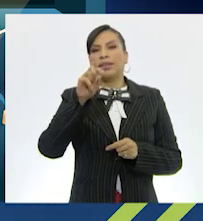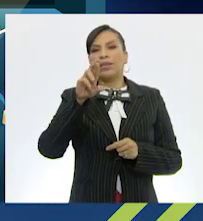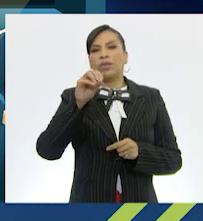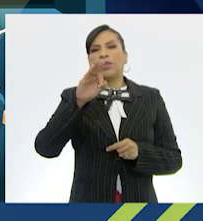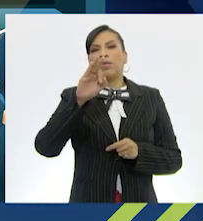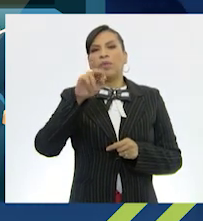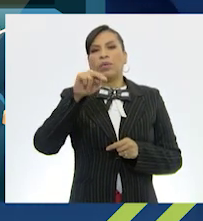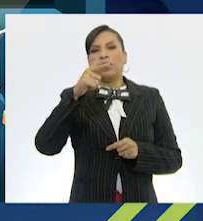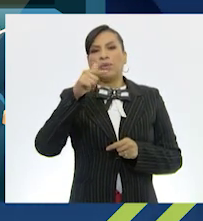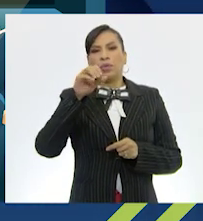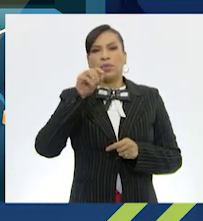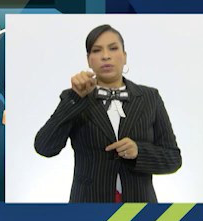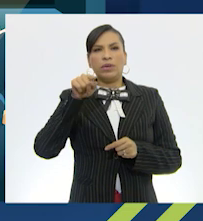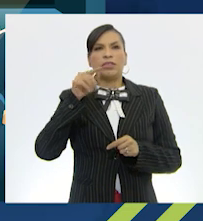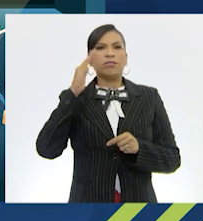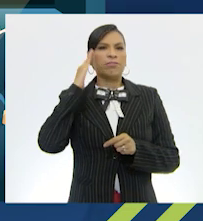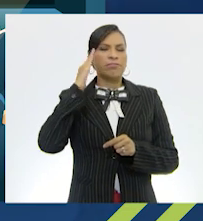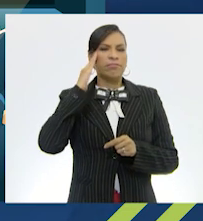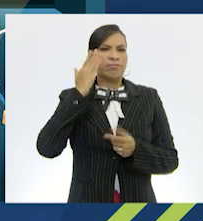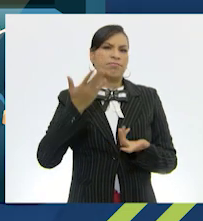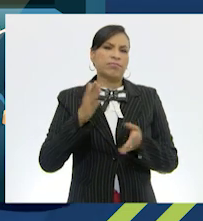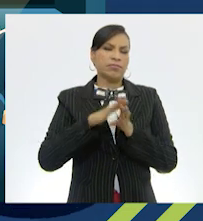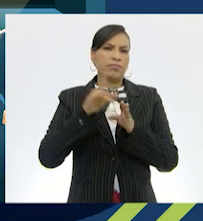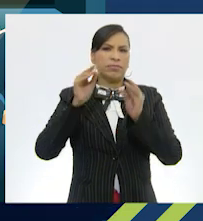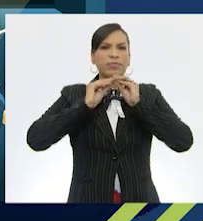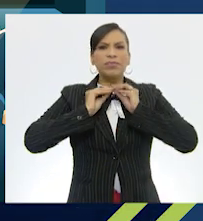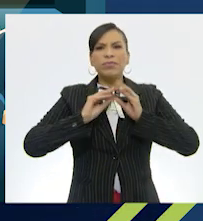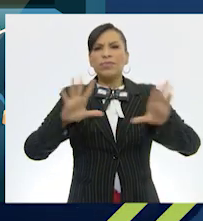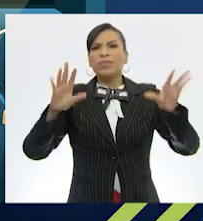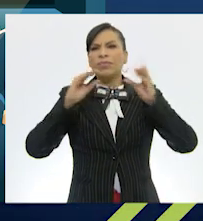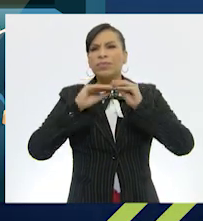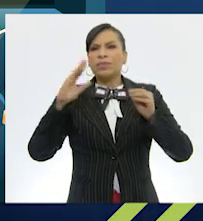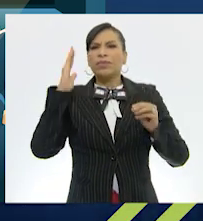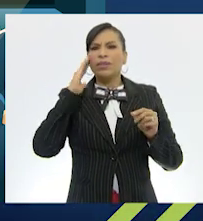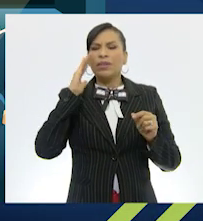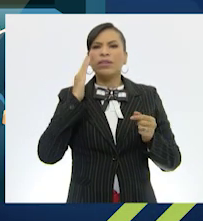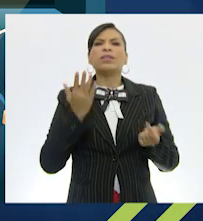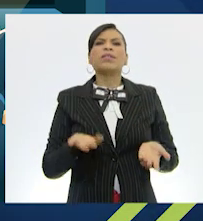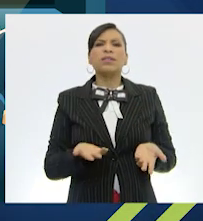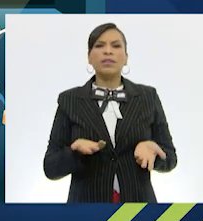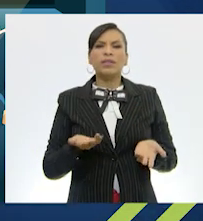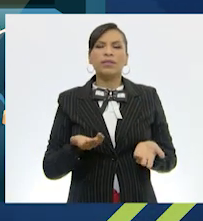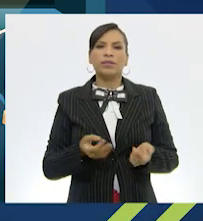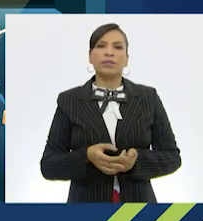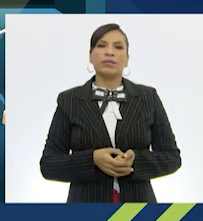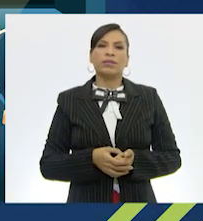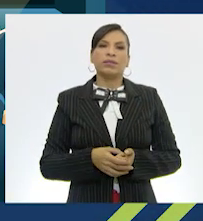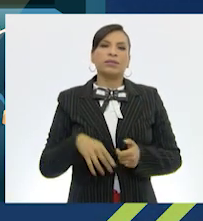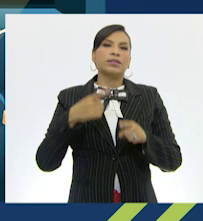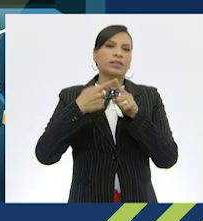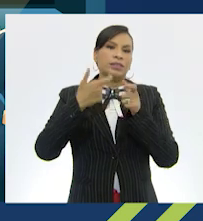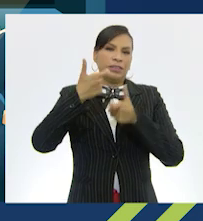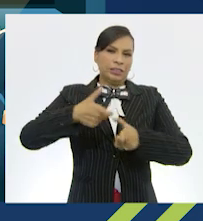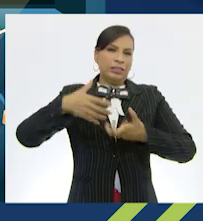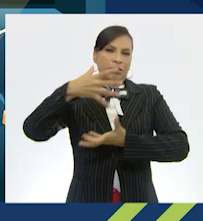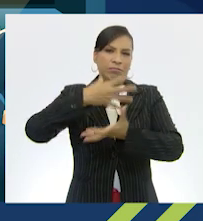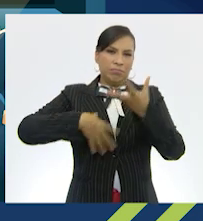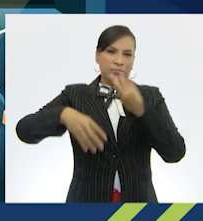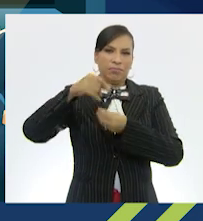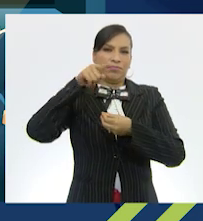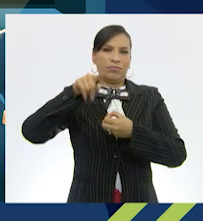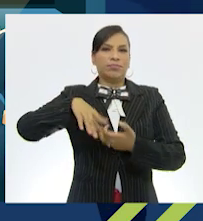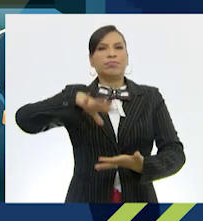von Humboldt es como una especie de gran difusor de las riquezas